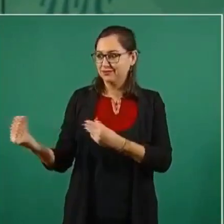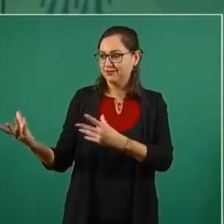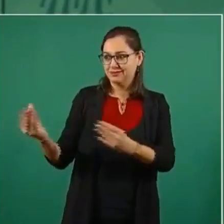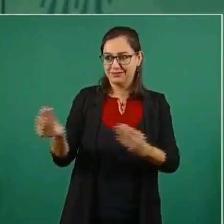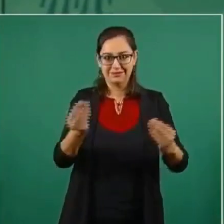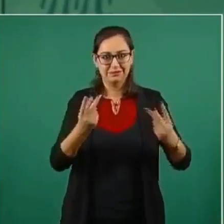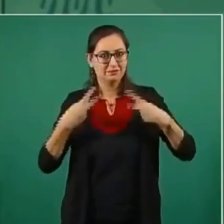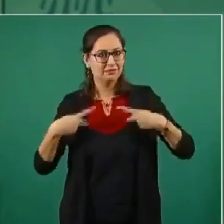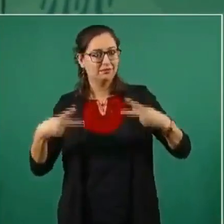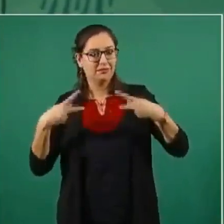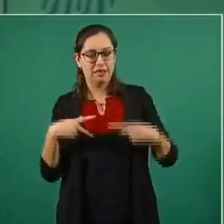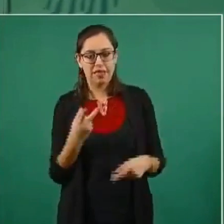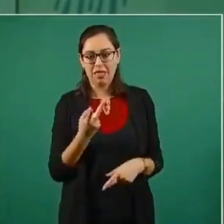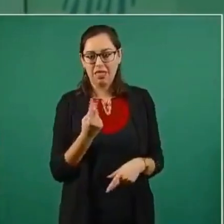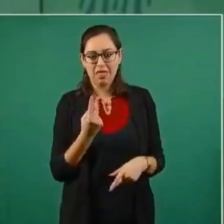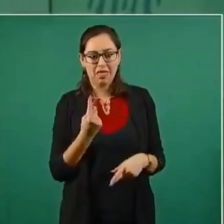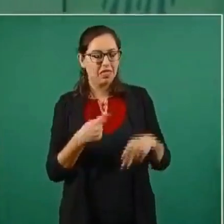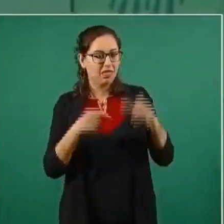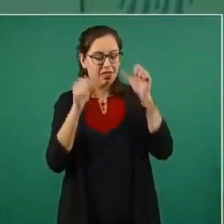y